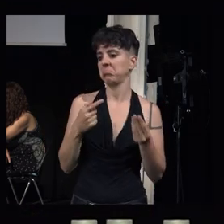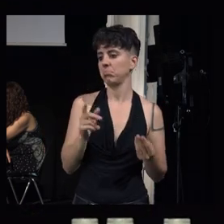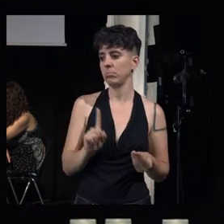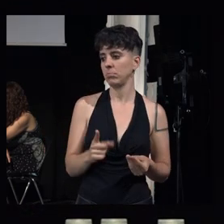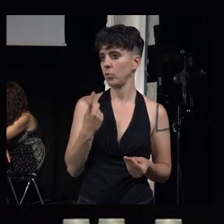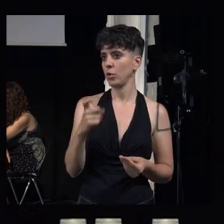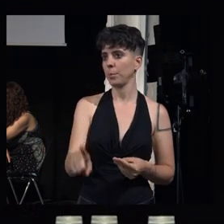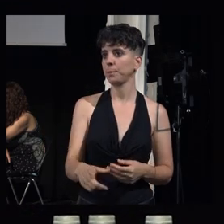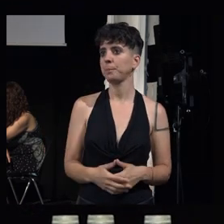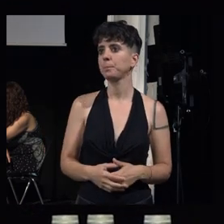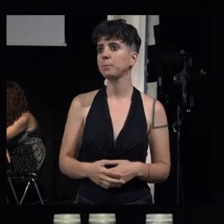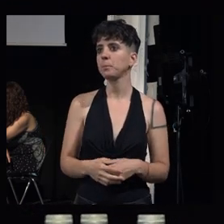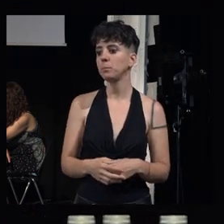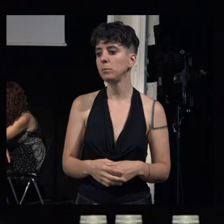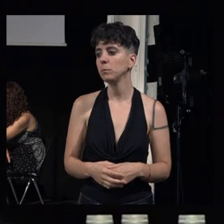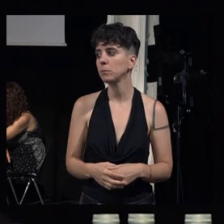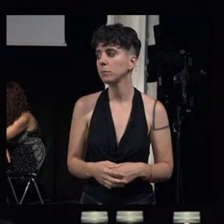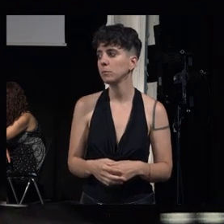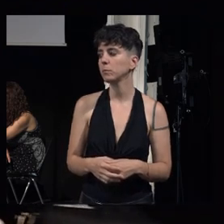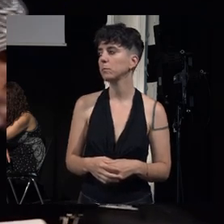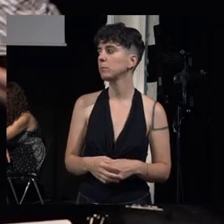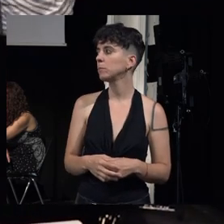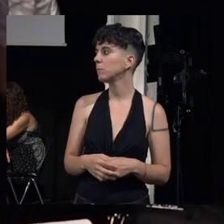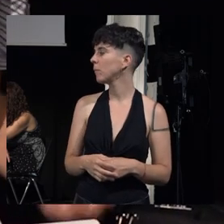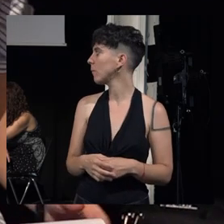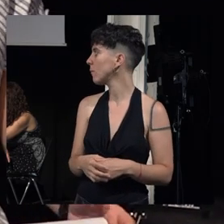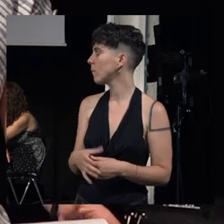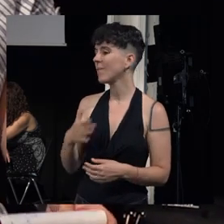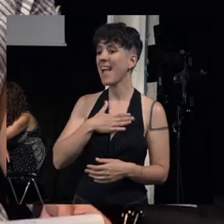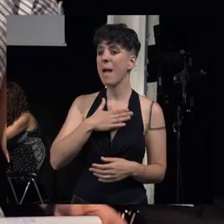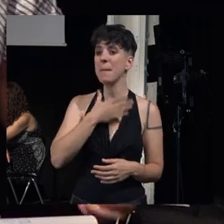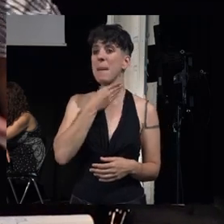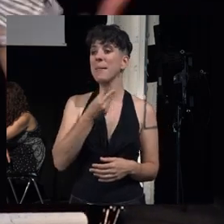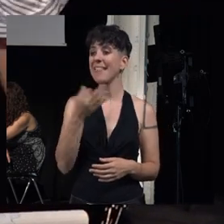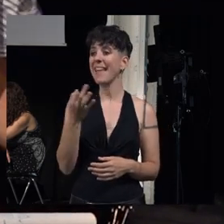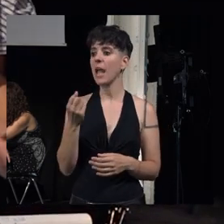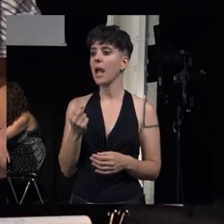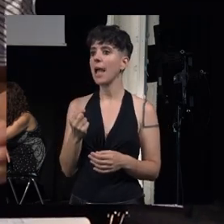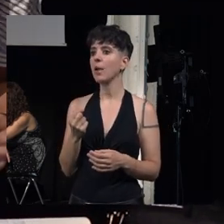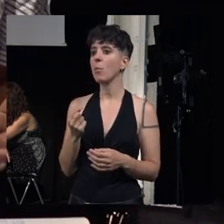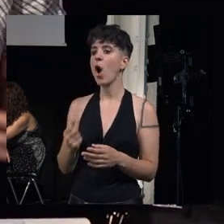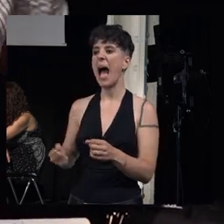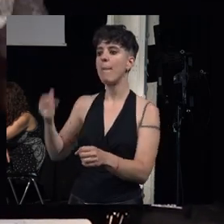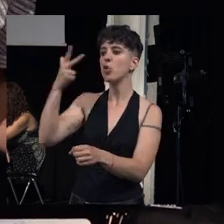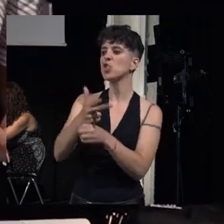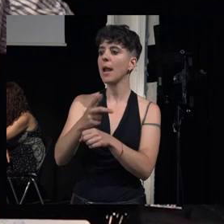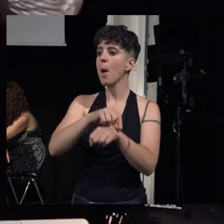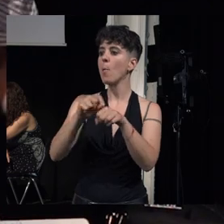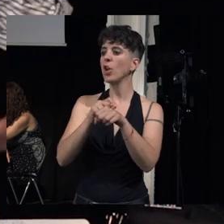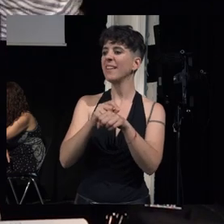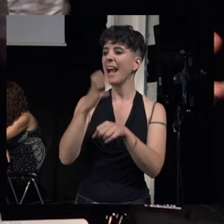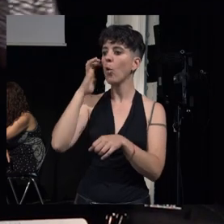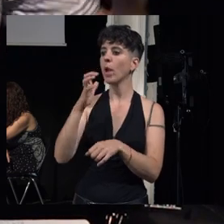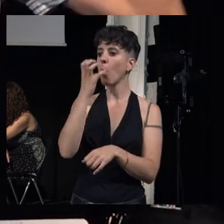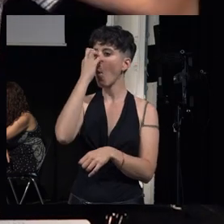Bueno, yo creo que tenemos, o a mí me apetece apostar, ¿no?, por una política queer que sea un poco más clown, ¿no?